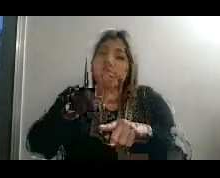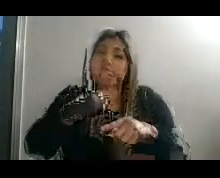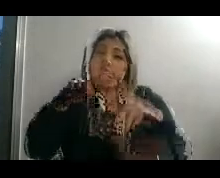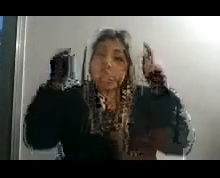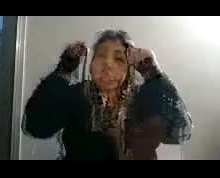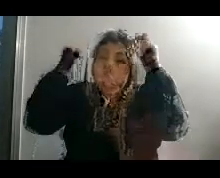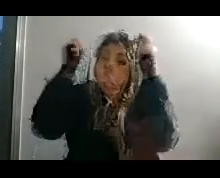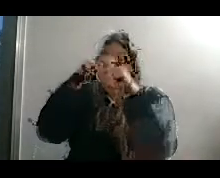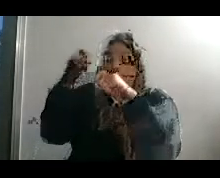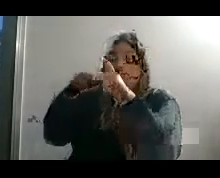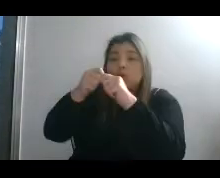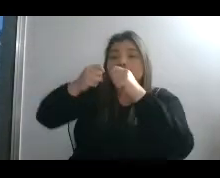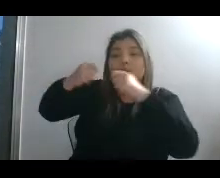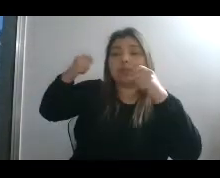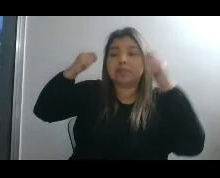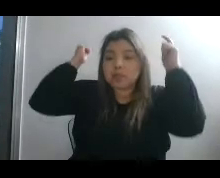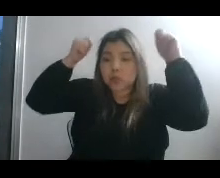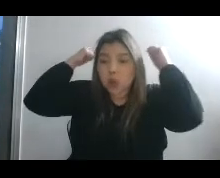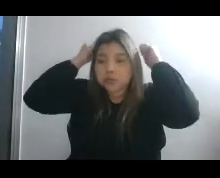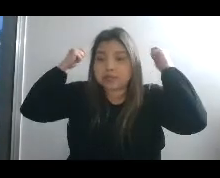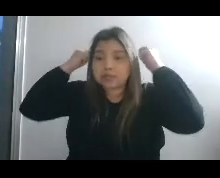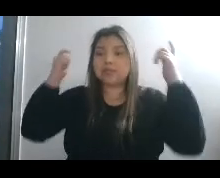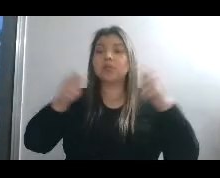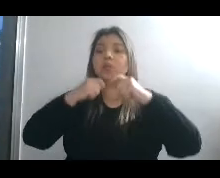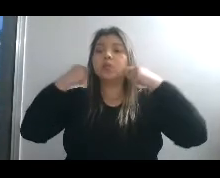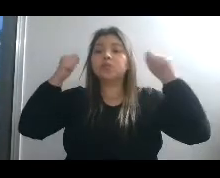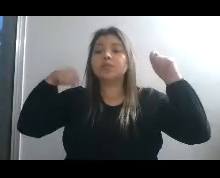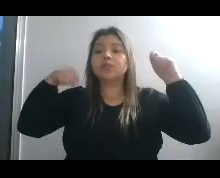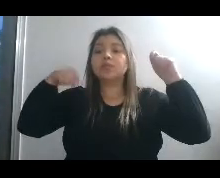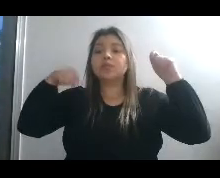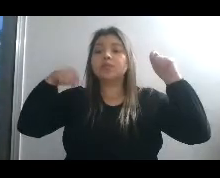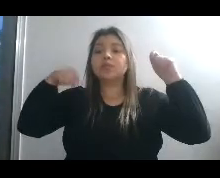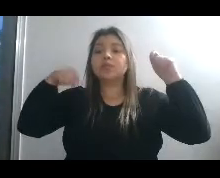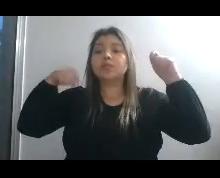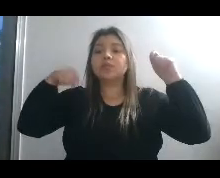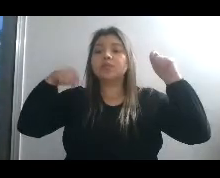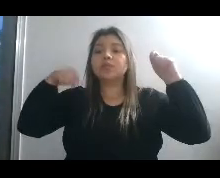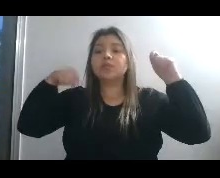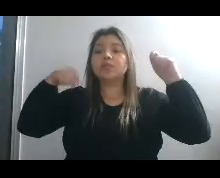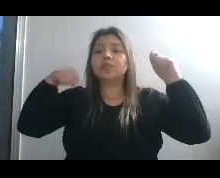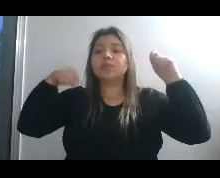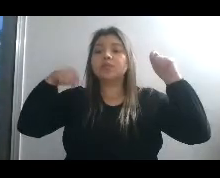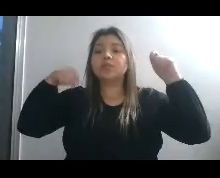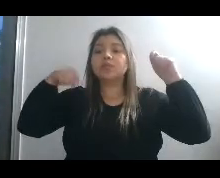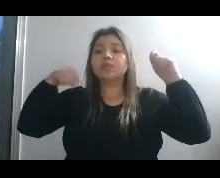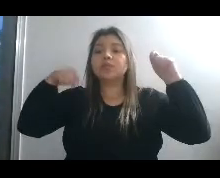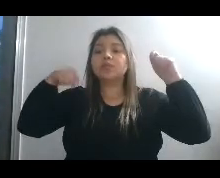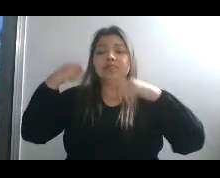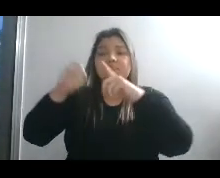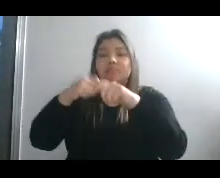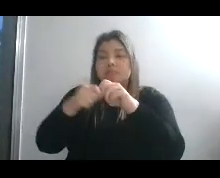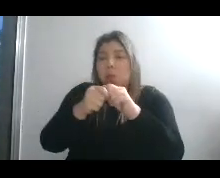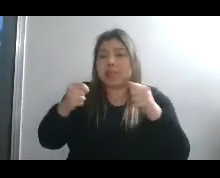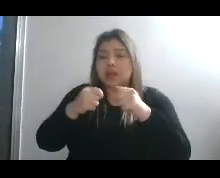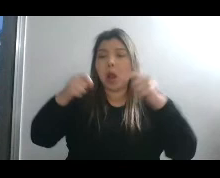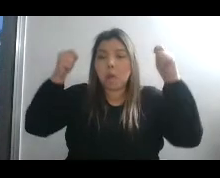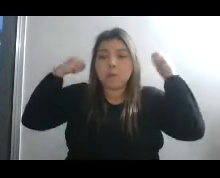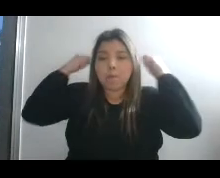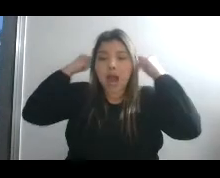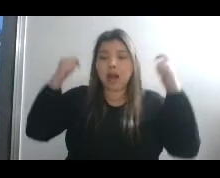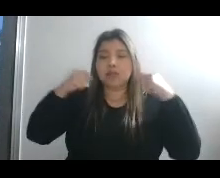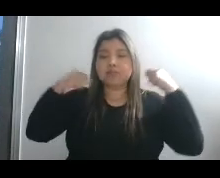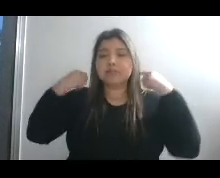si es de tiras, se deben amarrar las dos tiras, la que va a nivel de la coronilla y la que va a inferior a nivel del